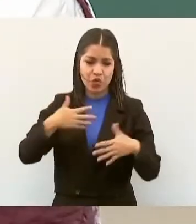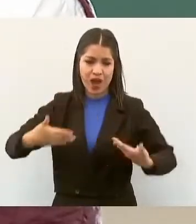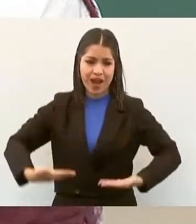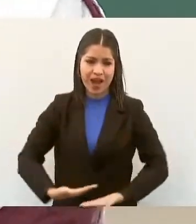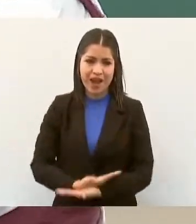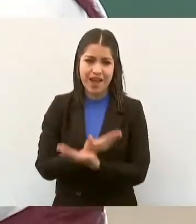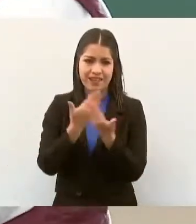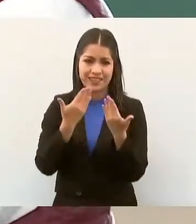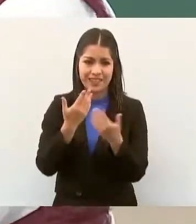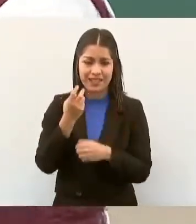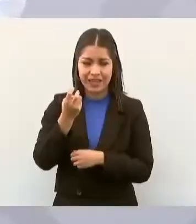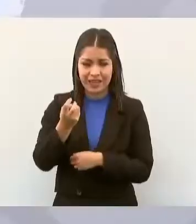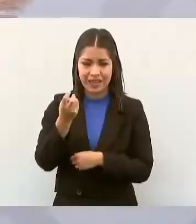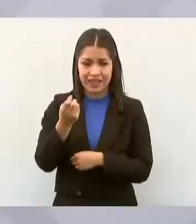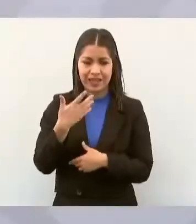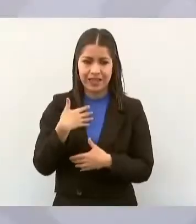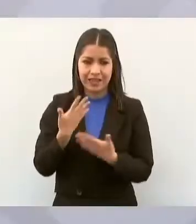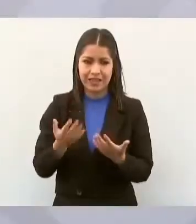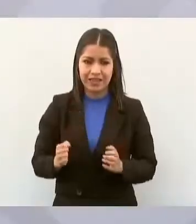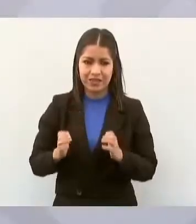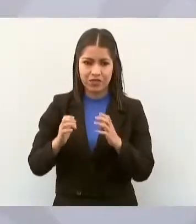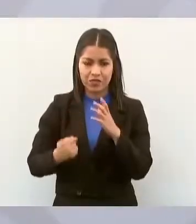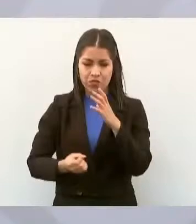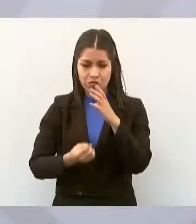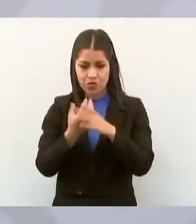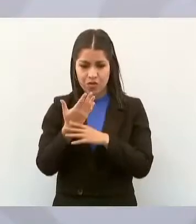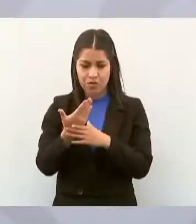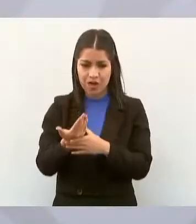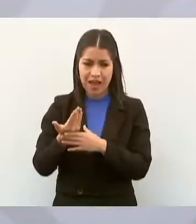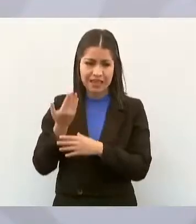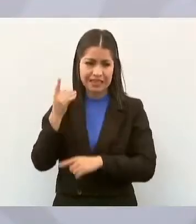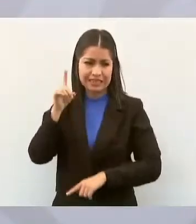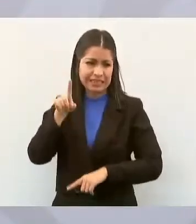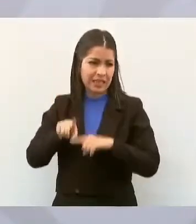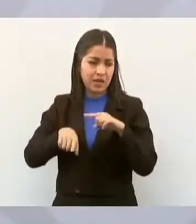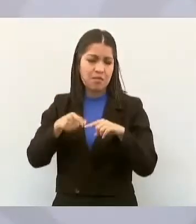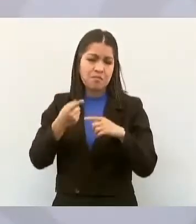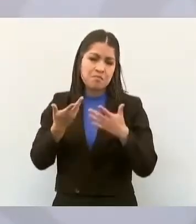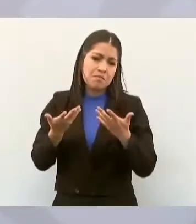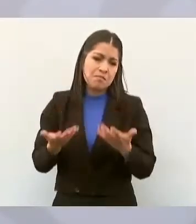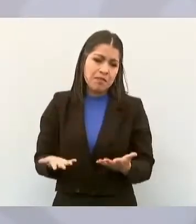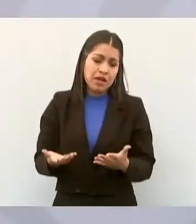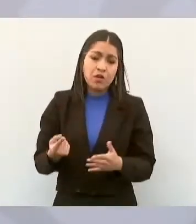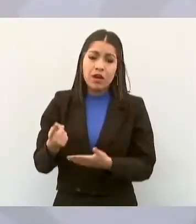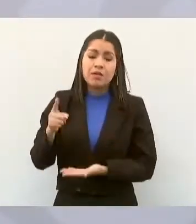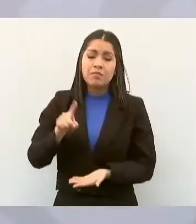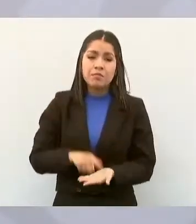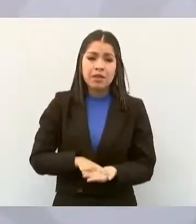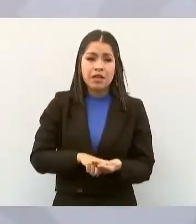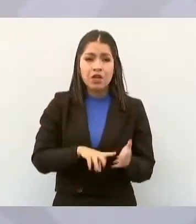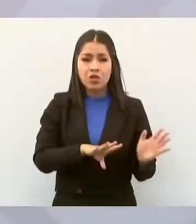lo repusieron, es el nuevo porque lo tuvieron que tumbar, ya no existe, pero ahí nací en